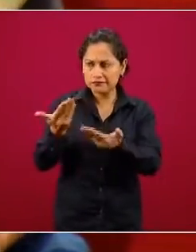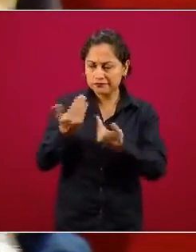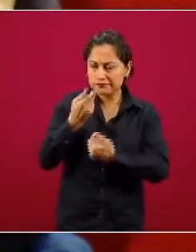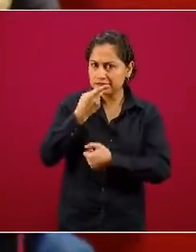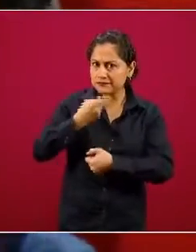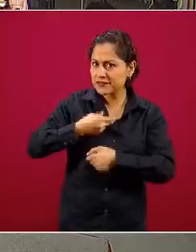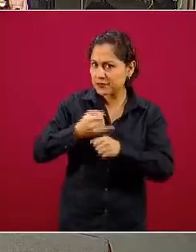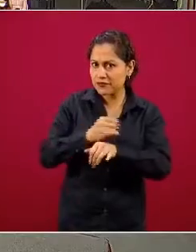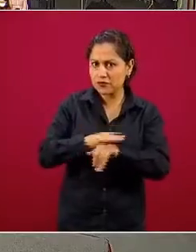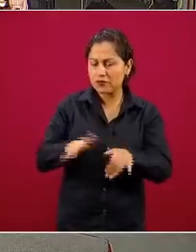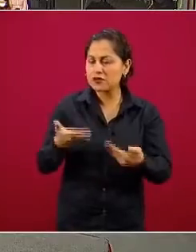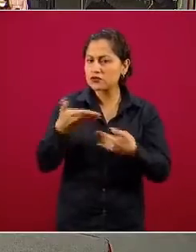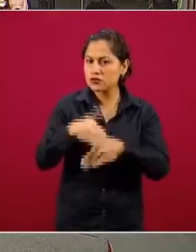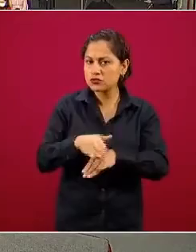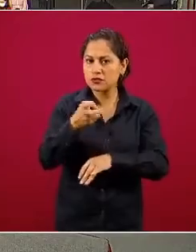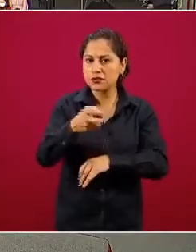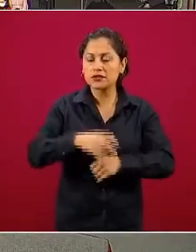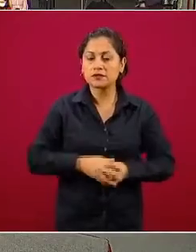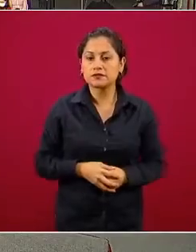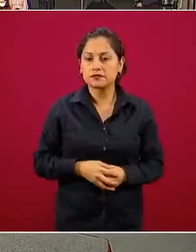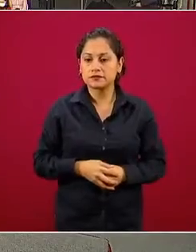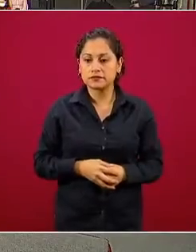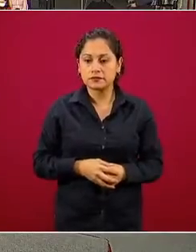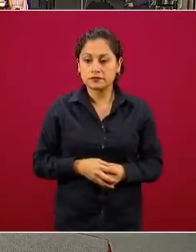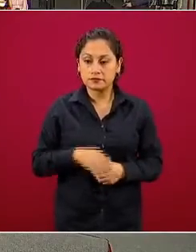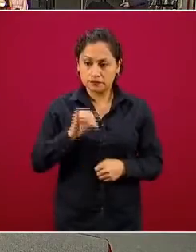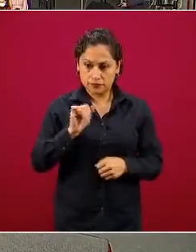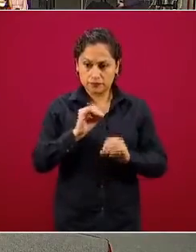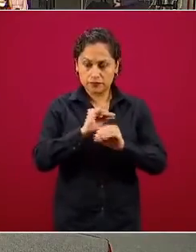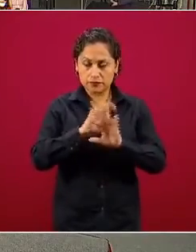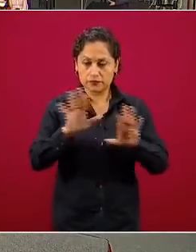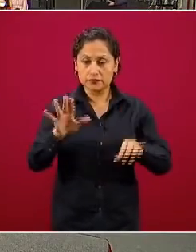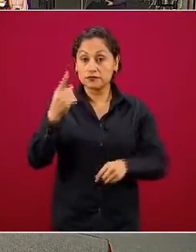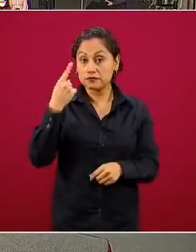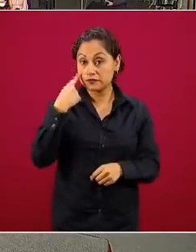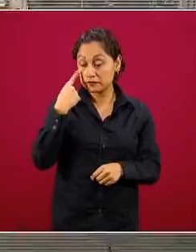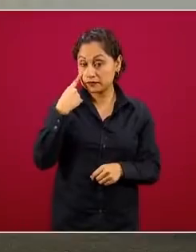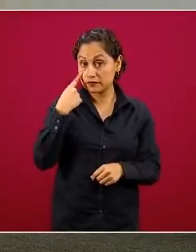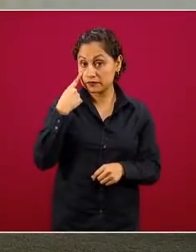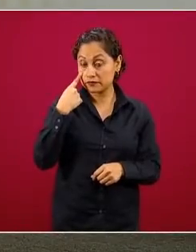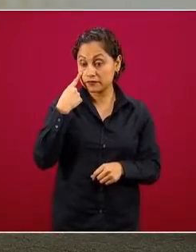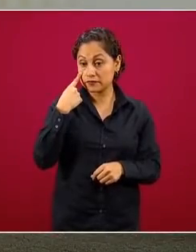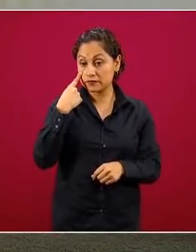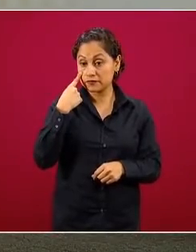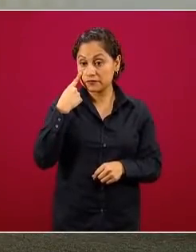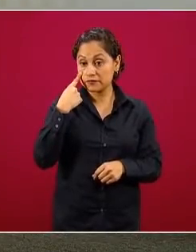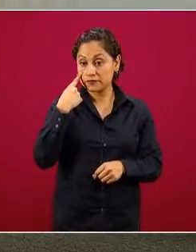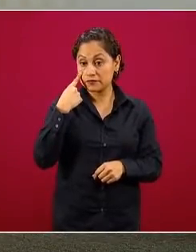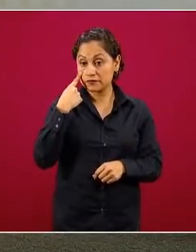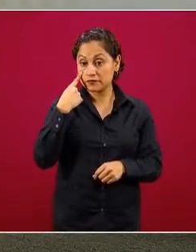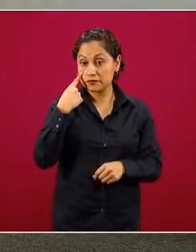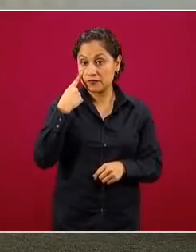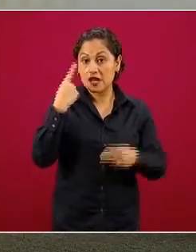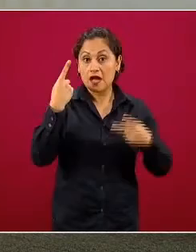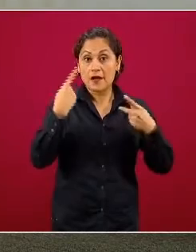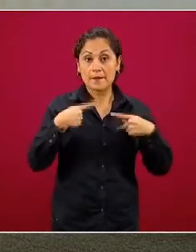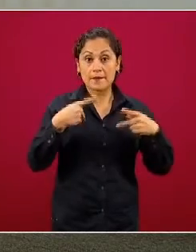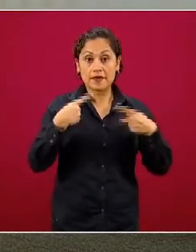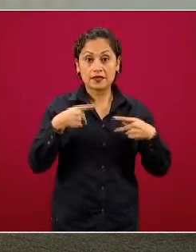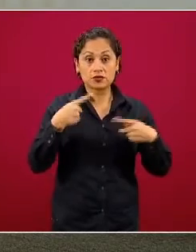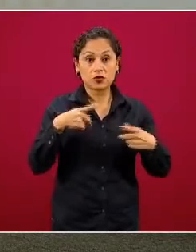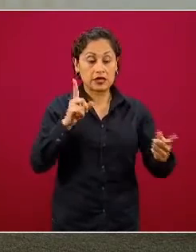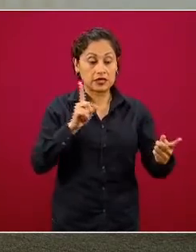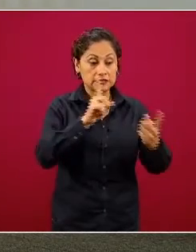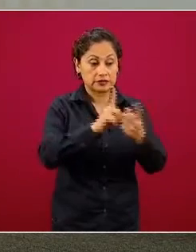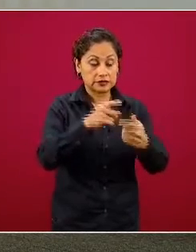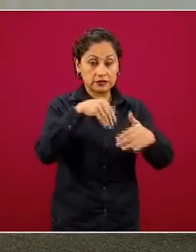por favor, y gracias. Sí, cómo no. En el caso de la comunicación con pacientes, instalamos